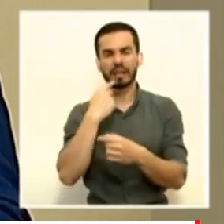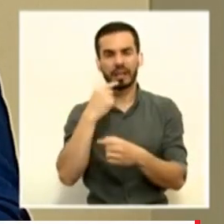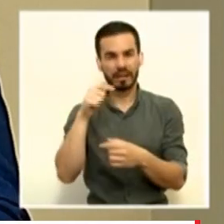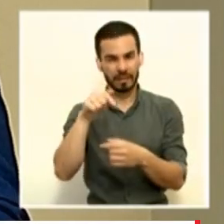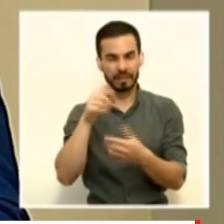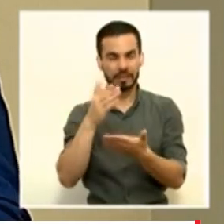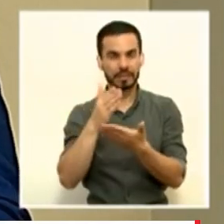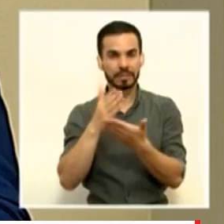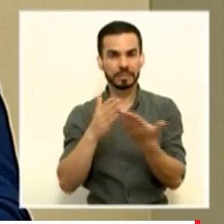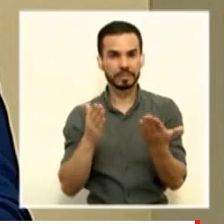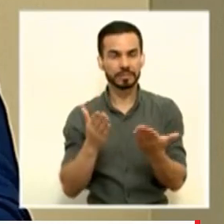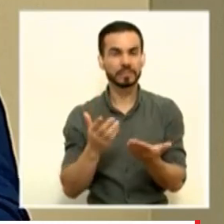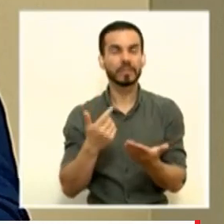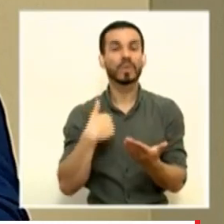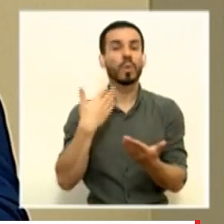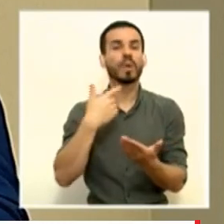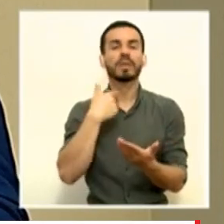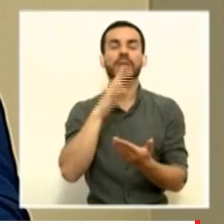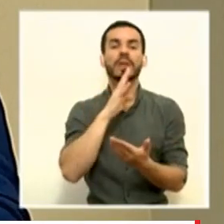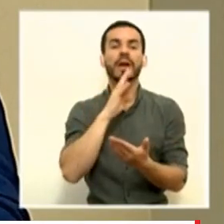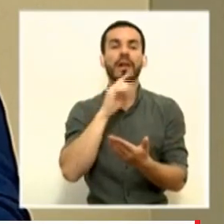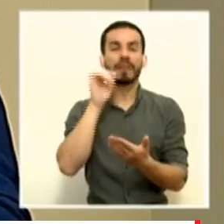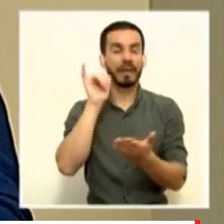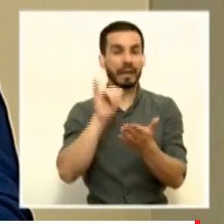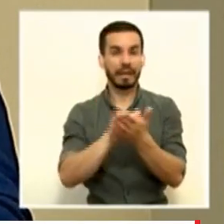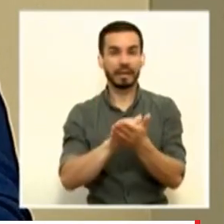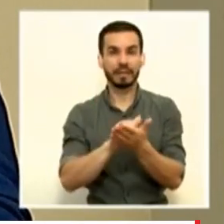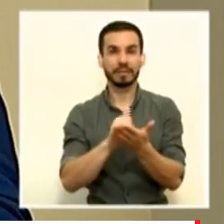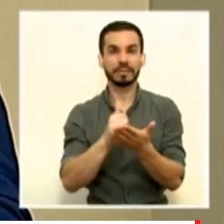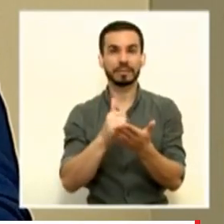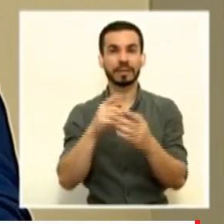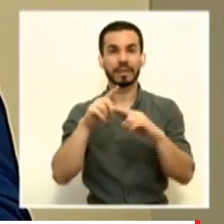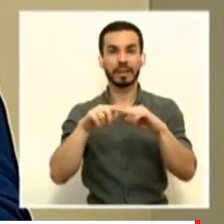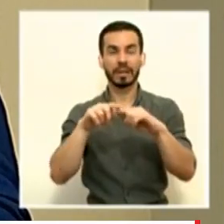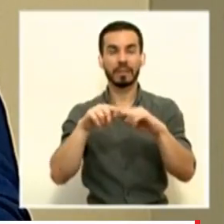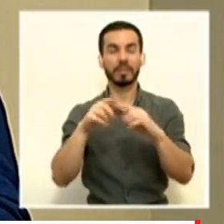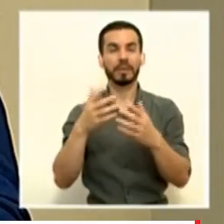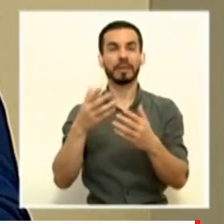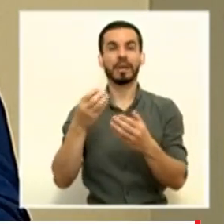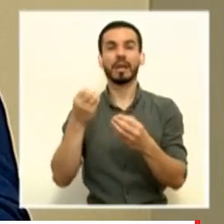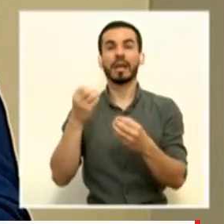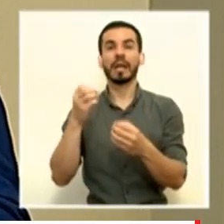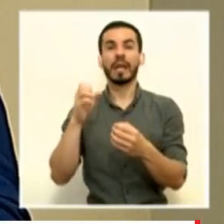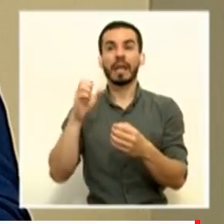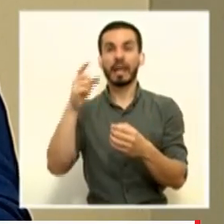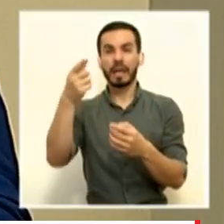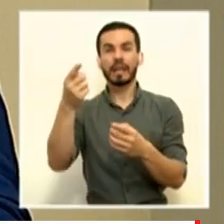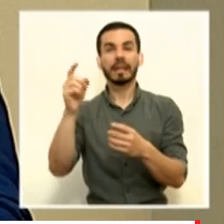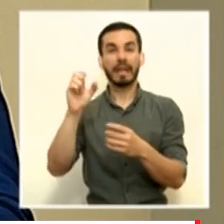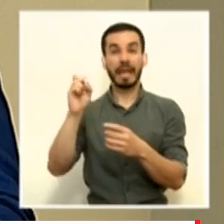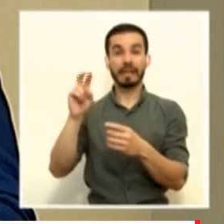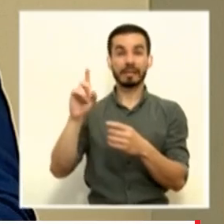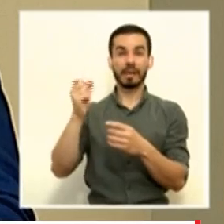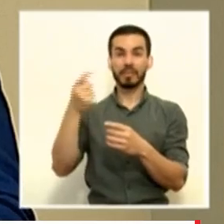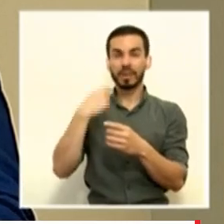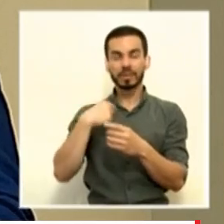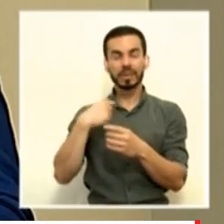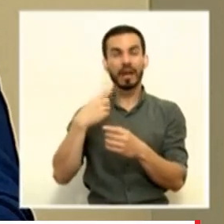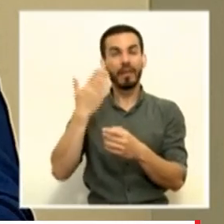que cuando yo hablaba de que esto va a depender mucho, cuando don Edgar me preguntaba, va a depender mucho de